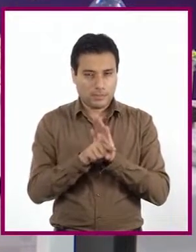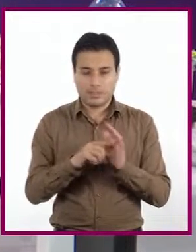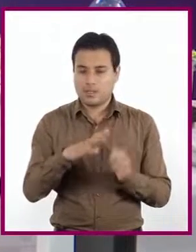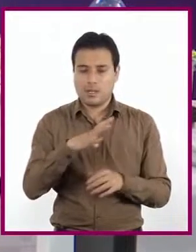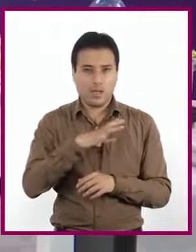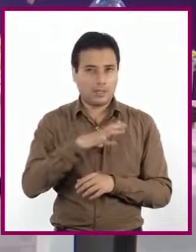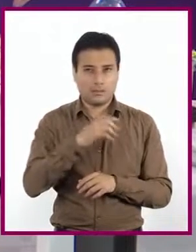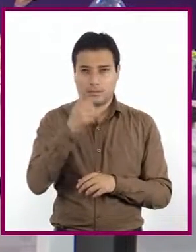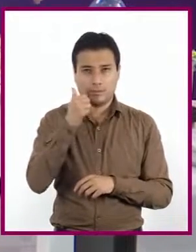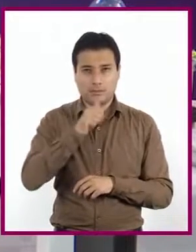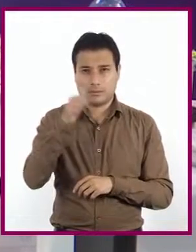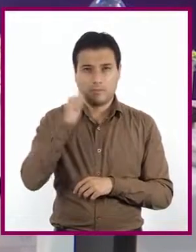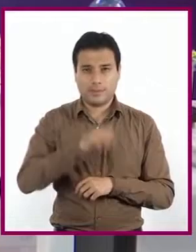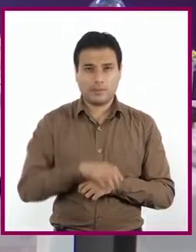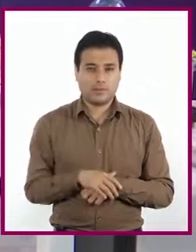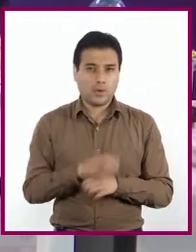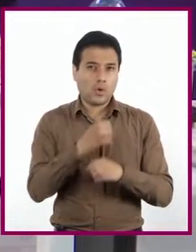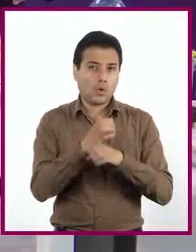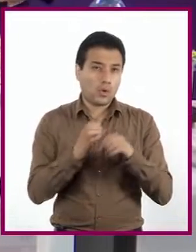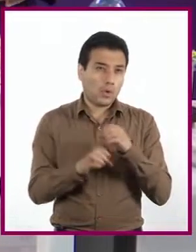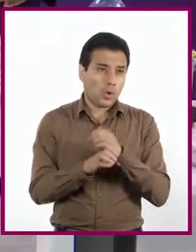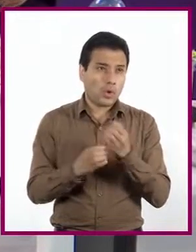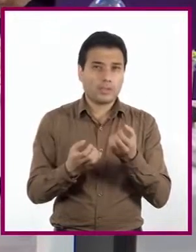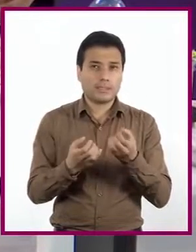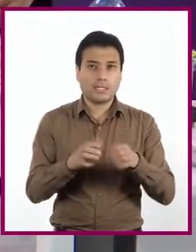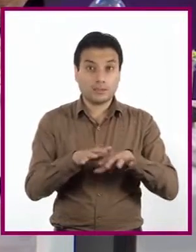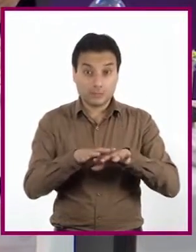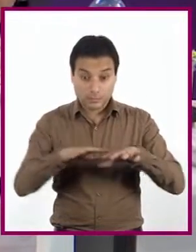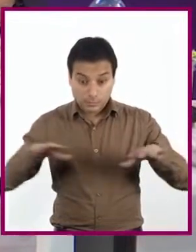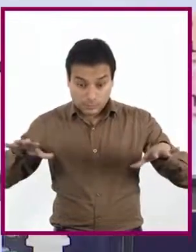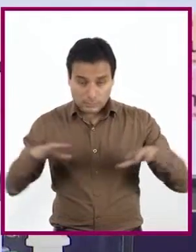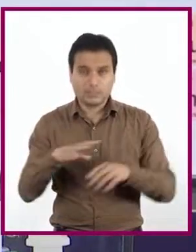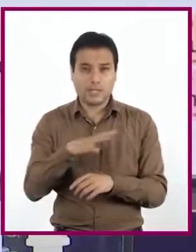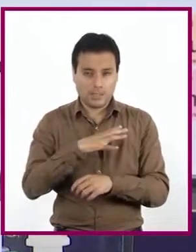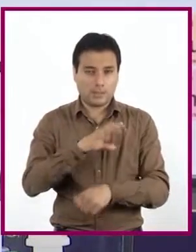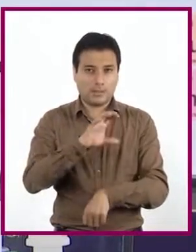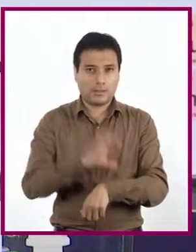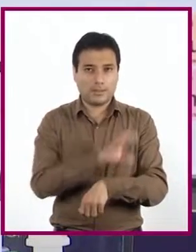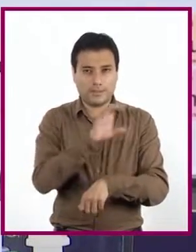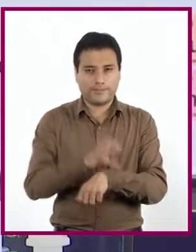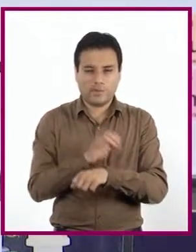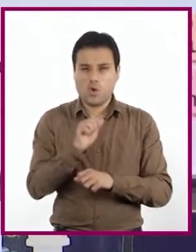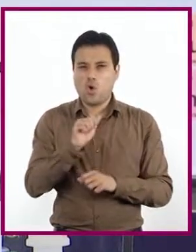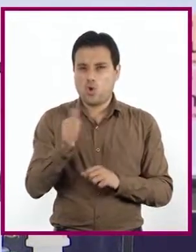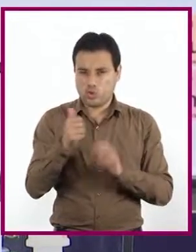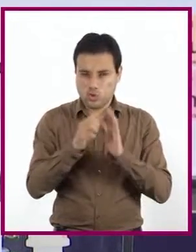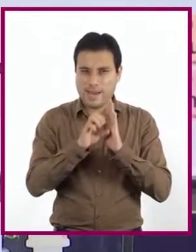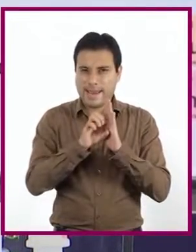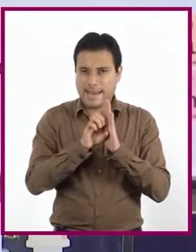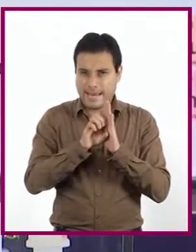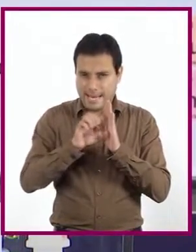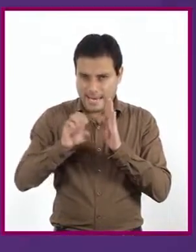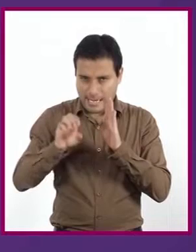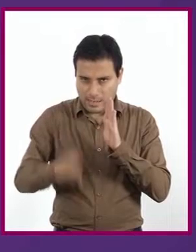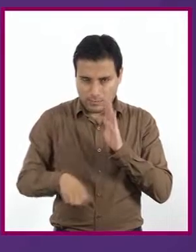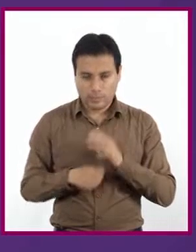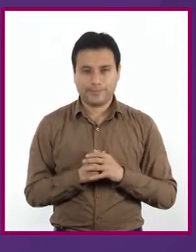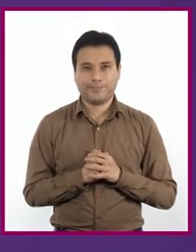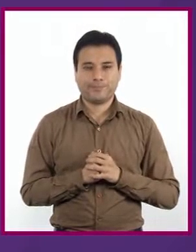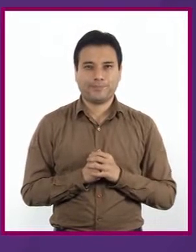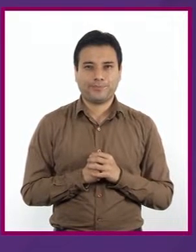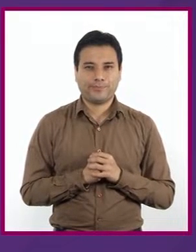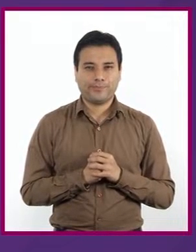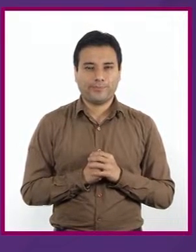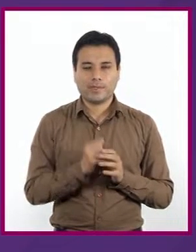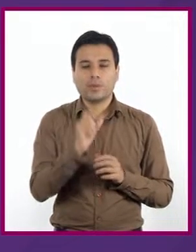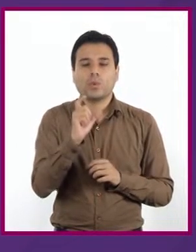o algún lugar que puedan generar una atracción. Otro ejemplo del movimiento de cargas eléctricas son